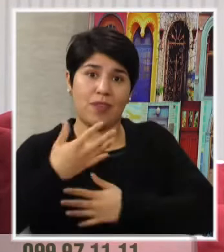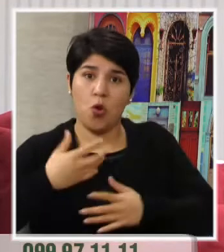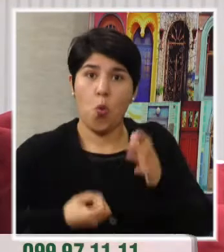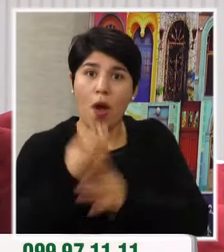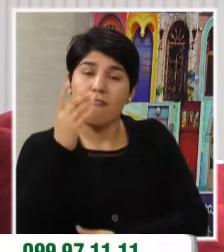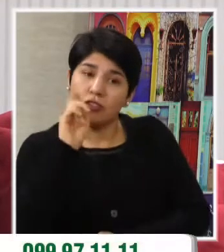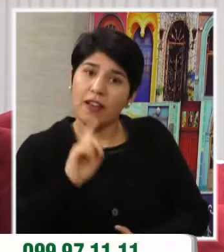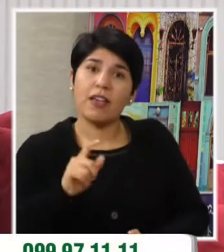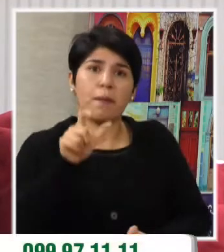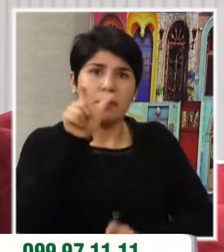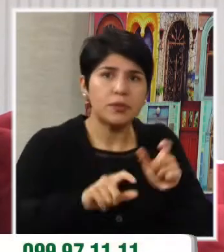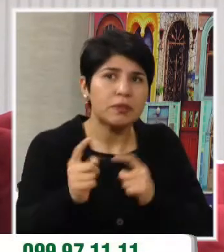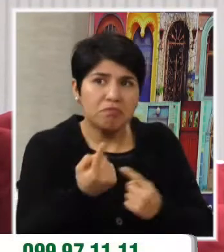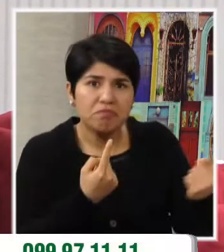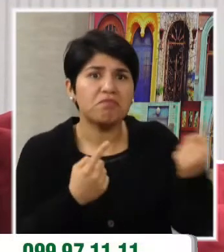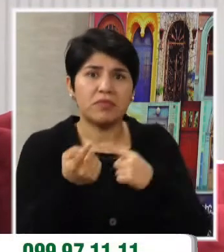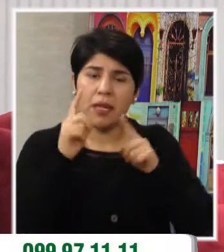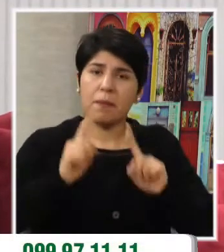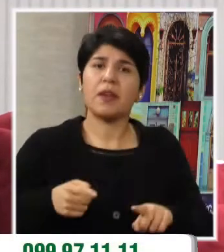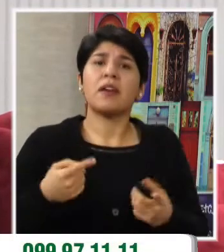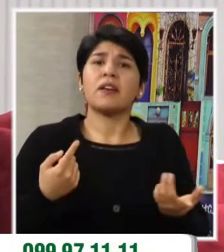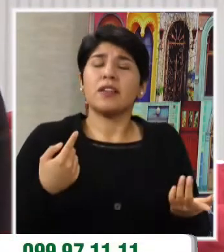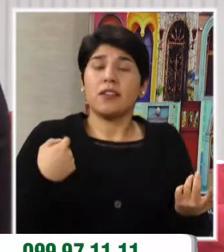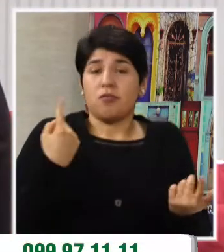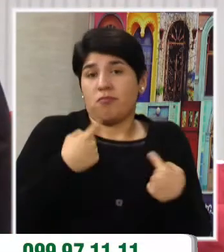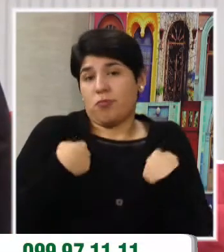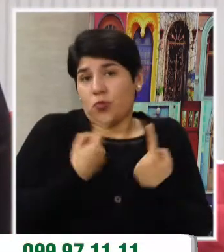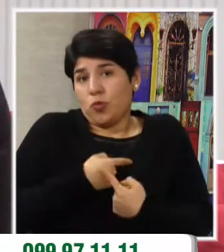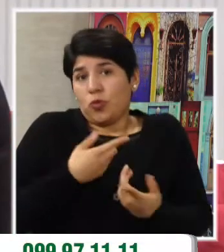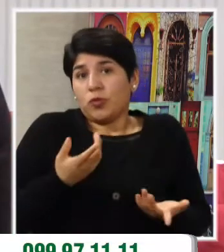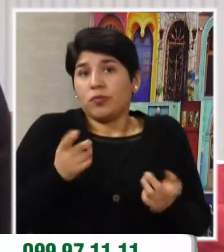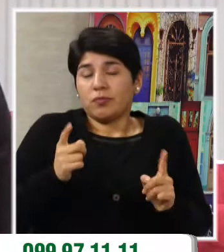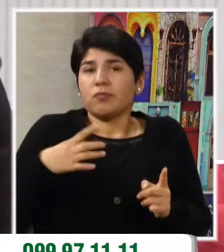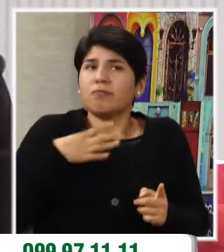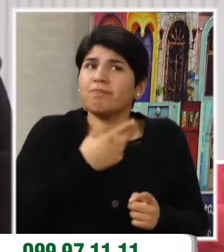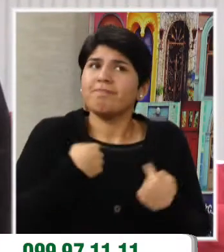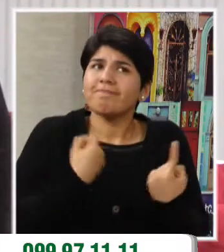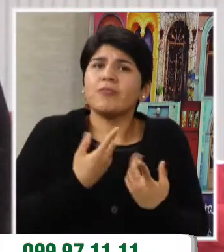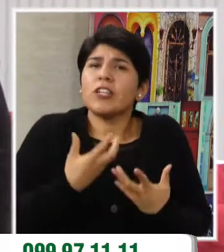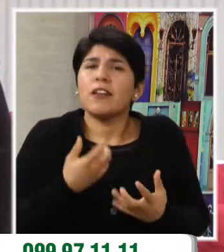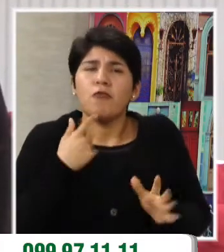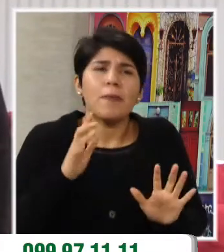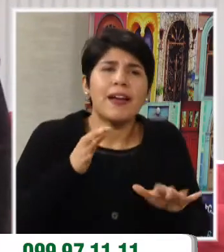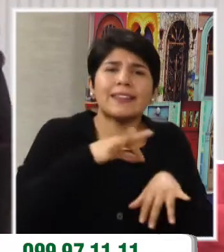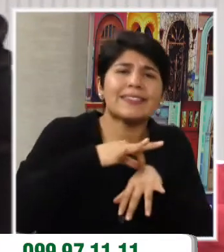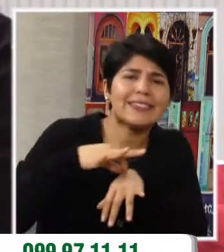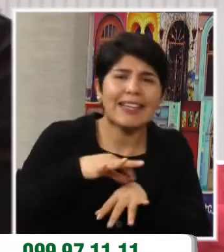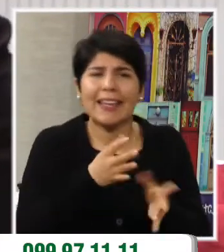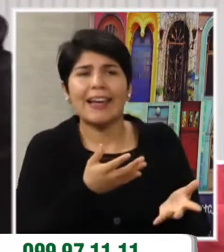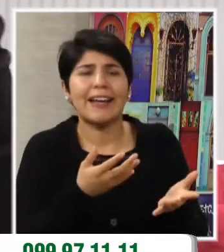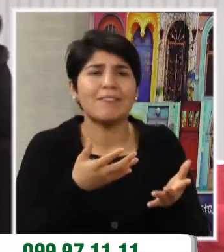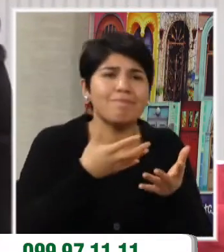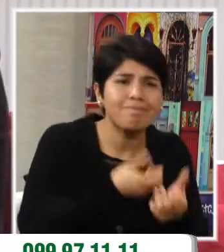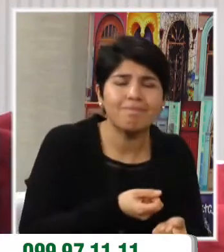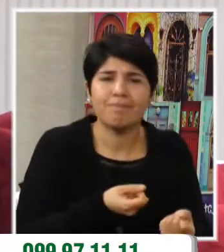y se ha acercado mucha gente y nosotros también lo que tratamos es de orientarlos a ver